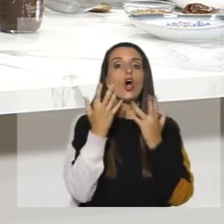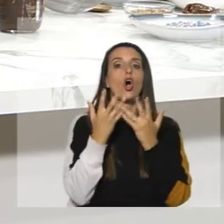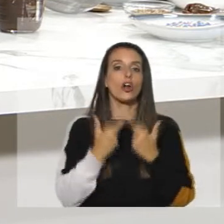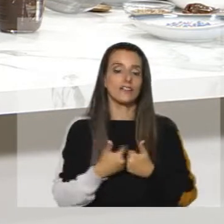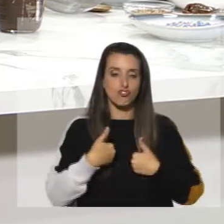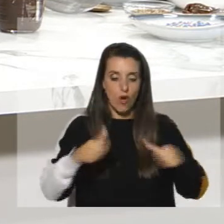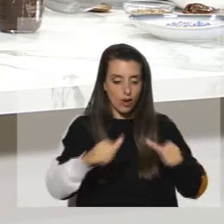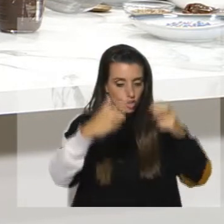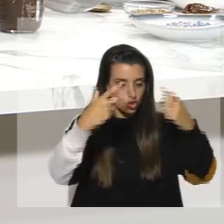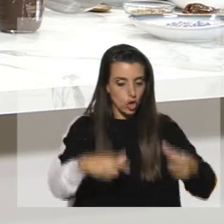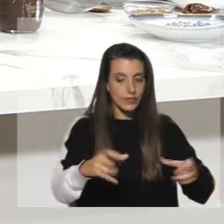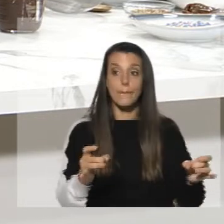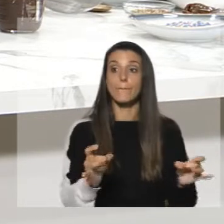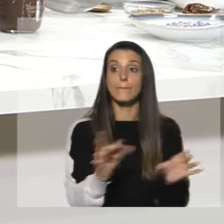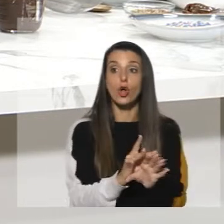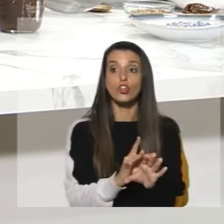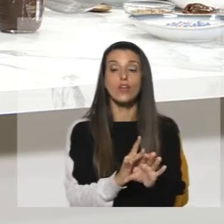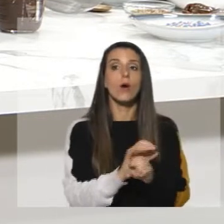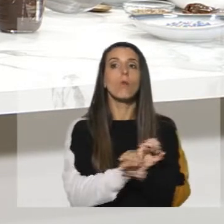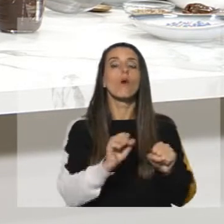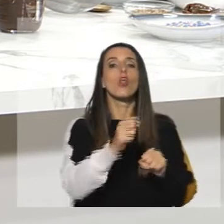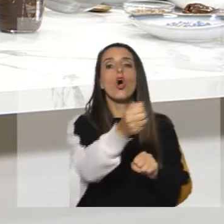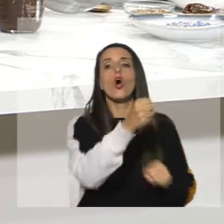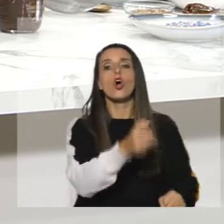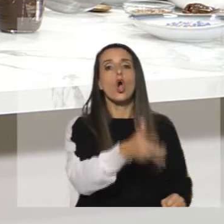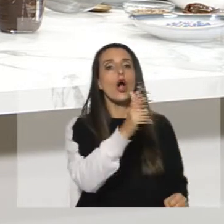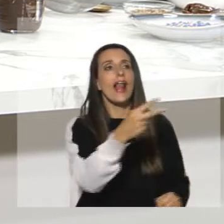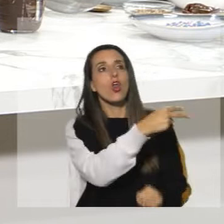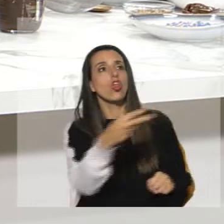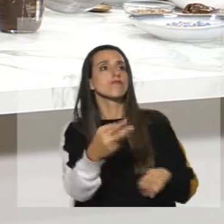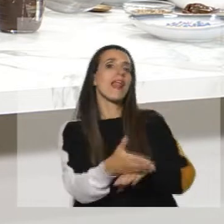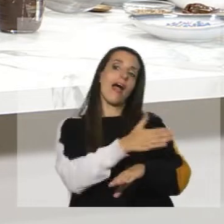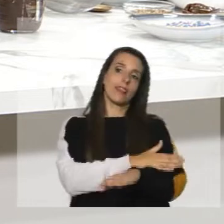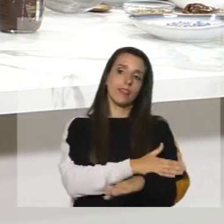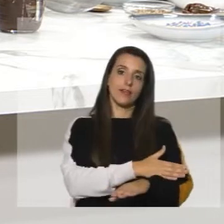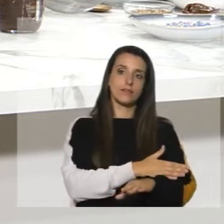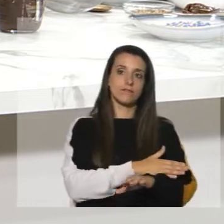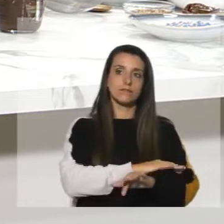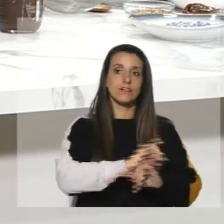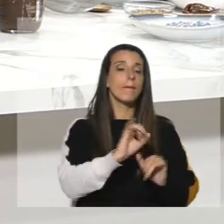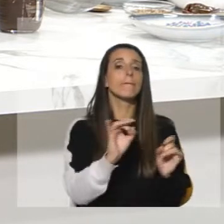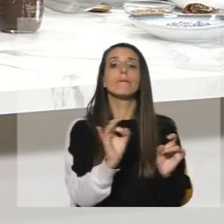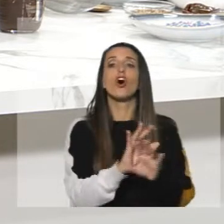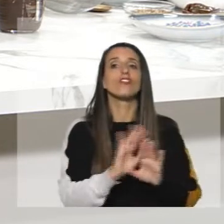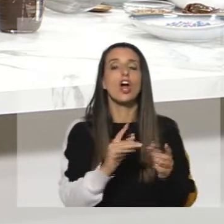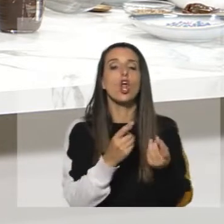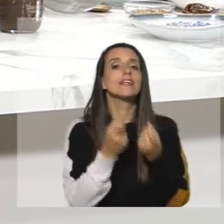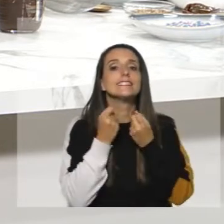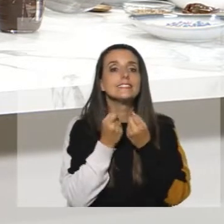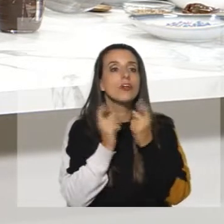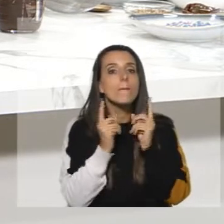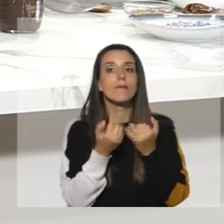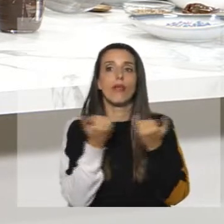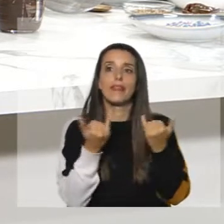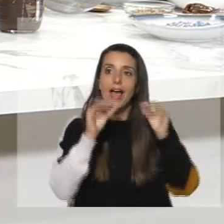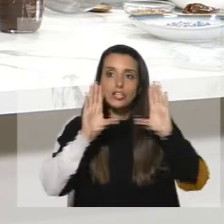Bien. Hago las tortas. Tengo las tortas prontas, las puedo congelar sí. dos semanas antes. Bien. ¿Ah? Y yo tengo mis tortas prontas. No tengo que hacer todo el mismo día. Me